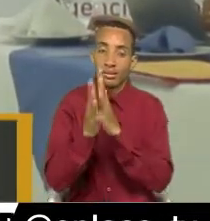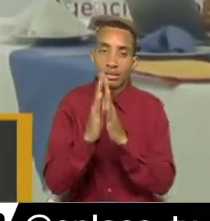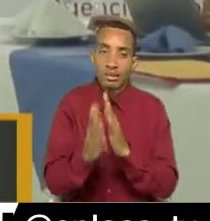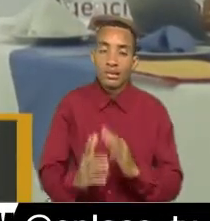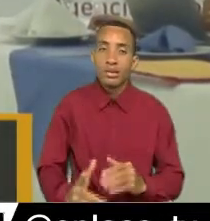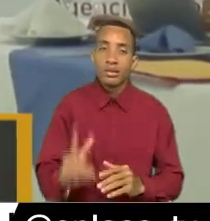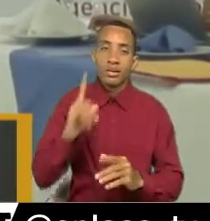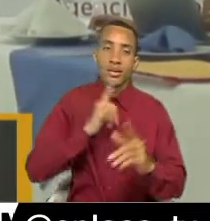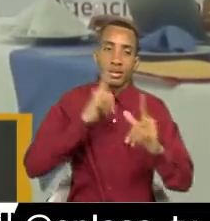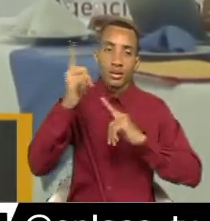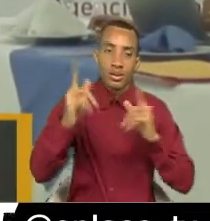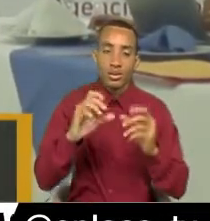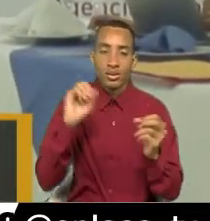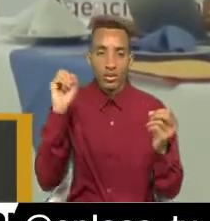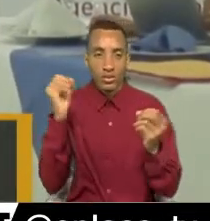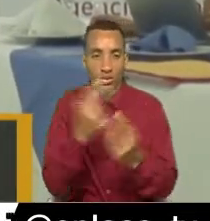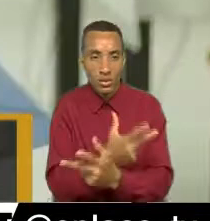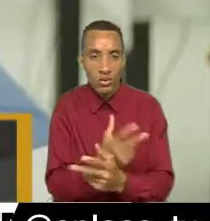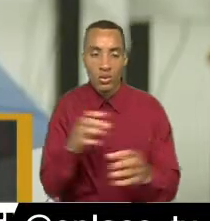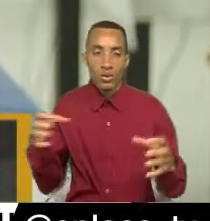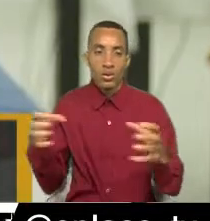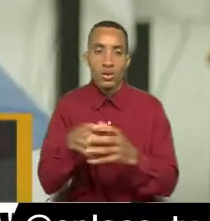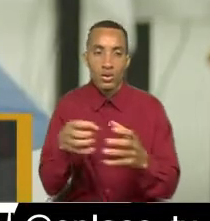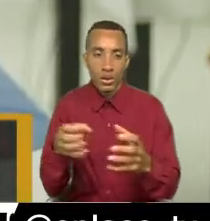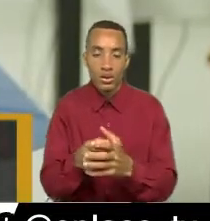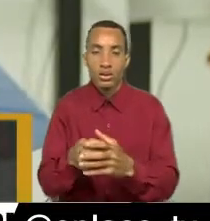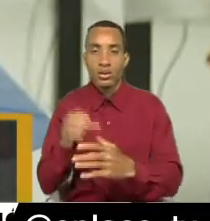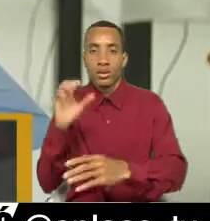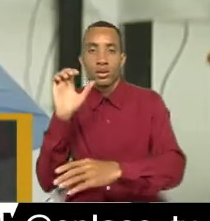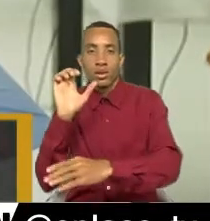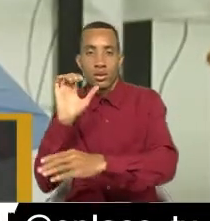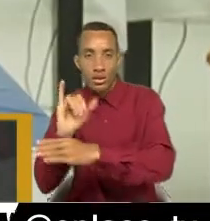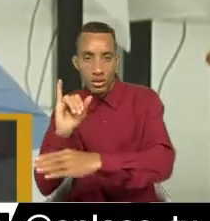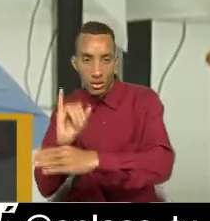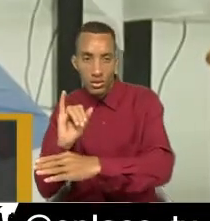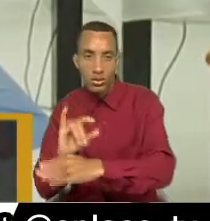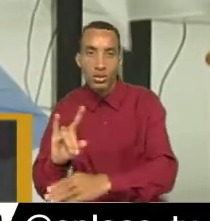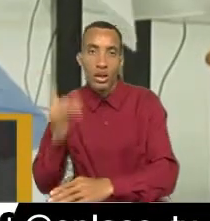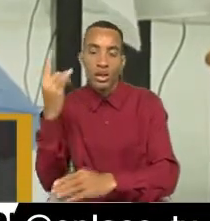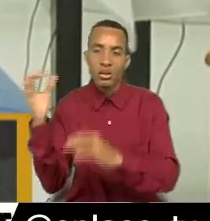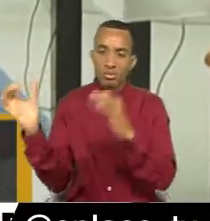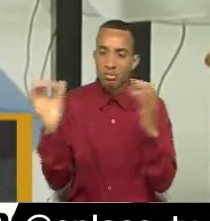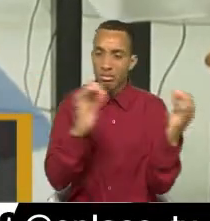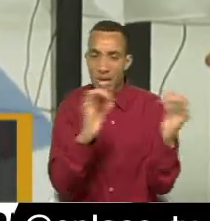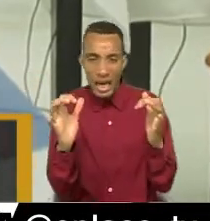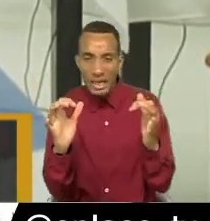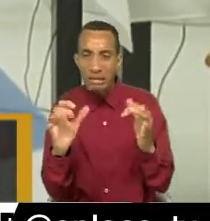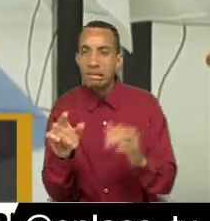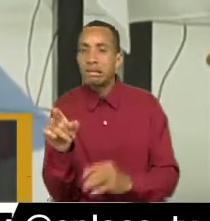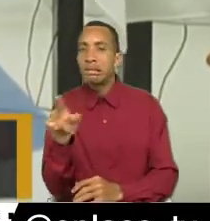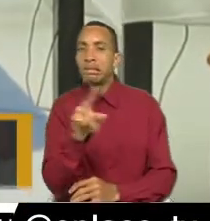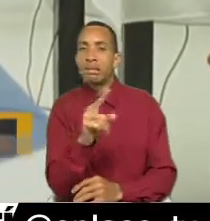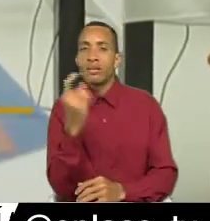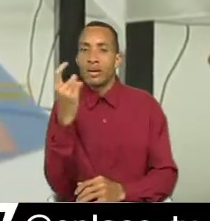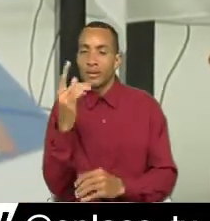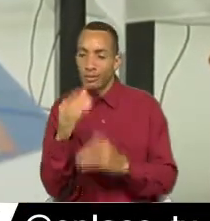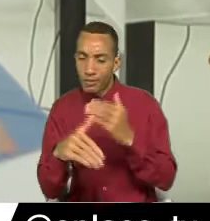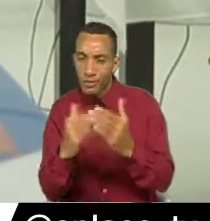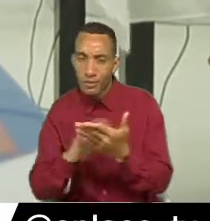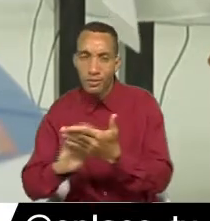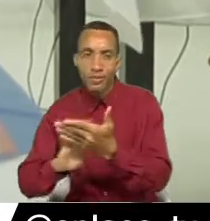líderes, víctimas, organizaciones e instituciones para recuperar lo que ha dejado la guerra a lo largo de los últimos 50 años.